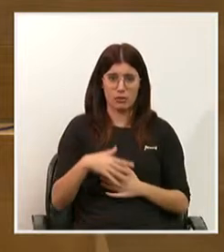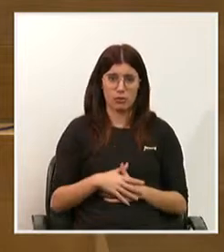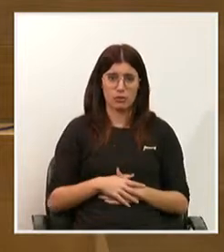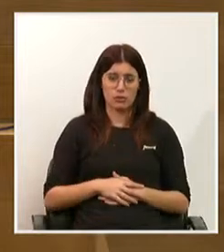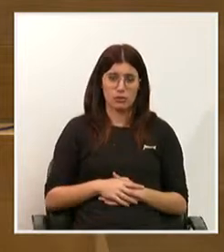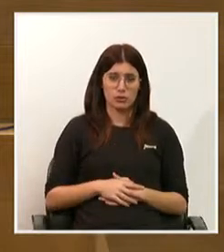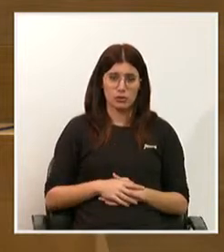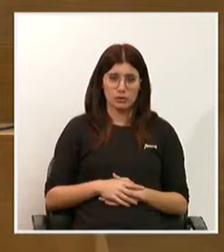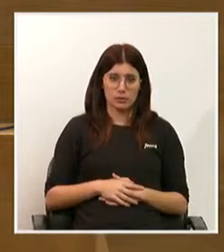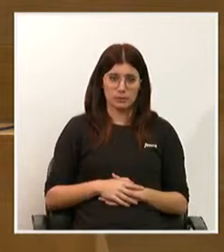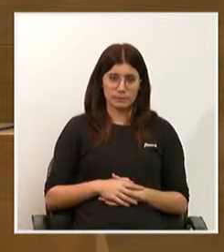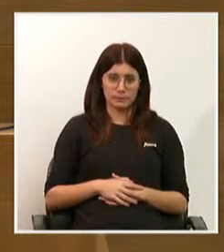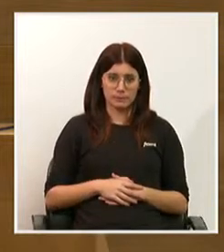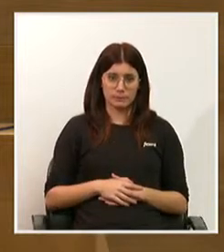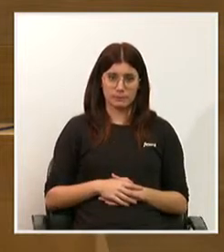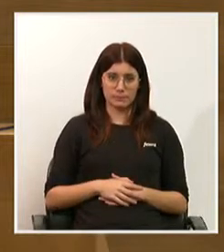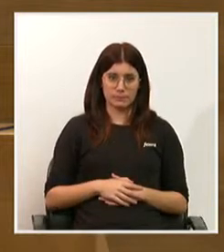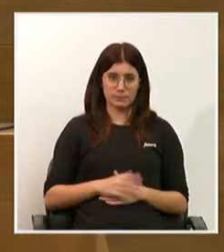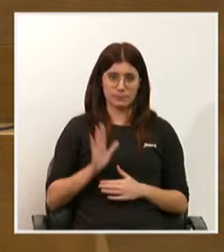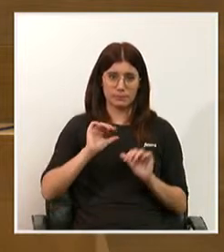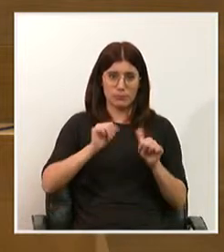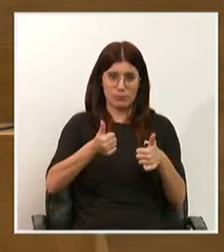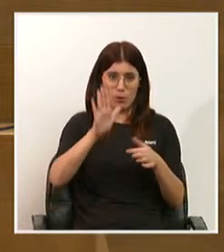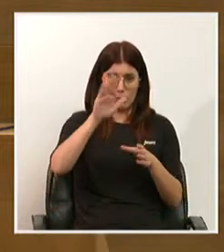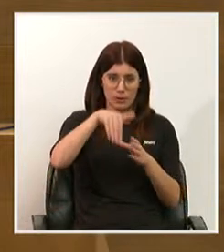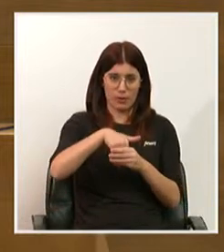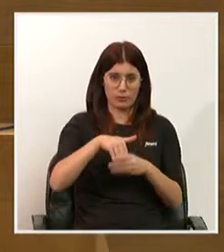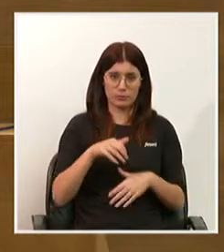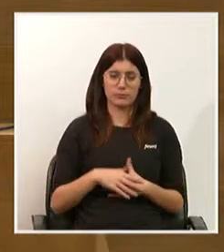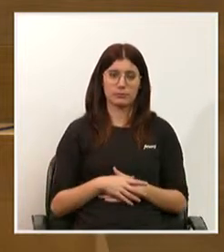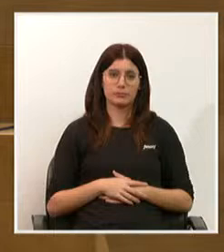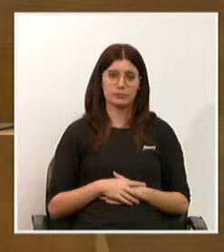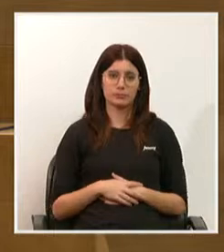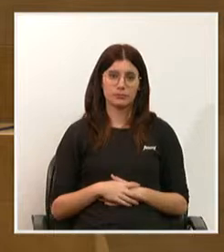8165 comienza la